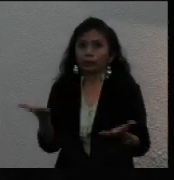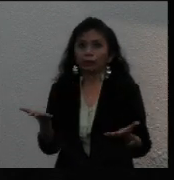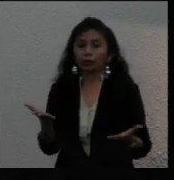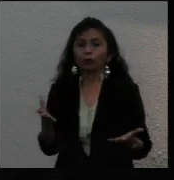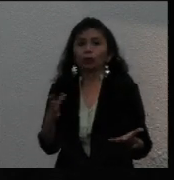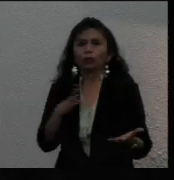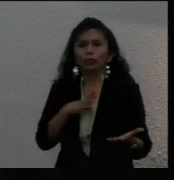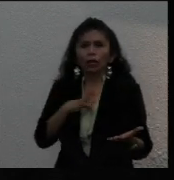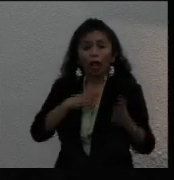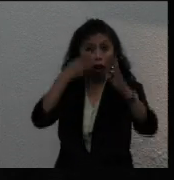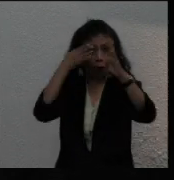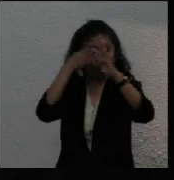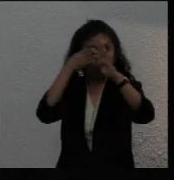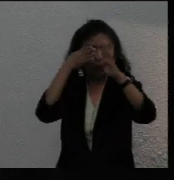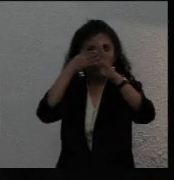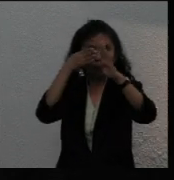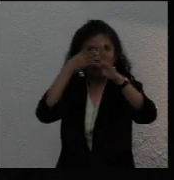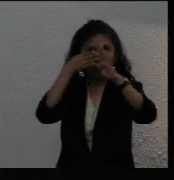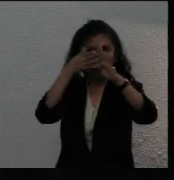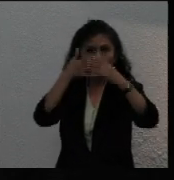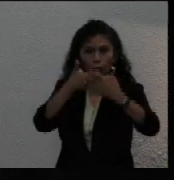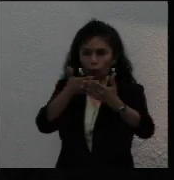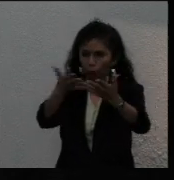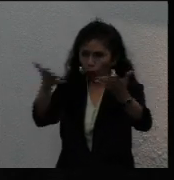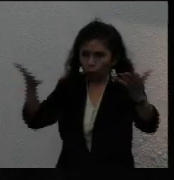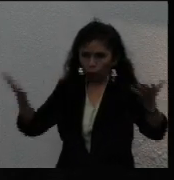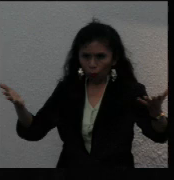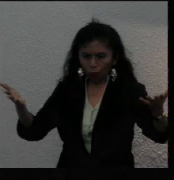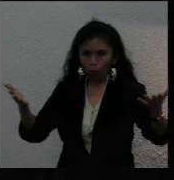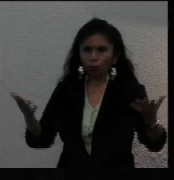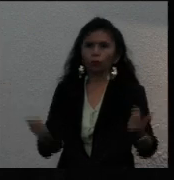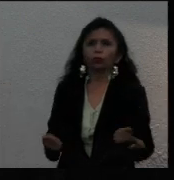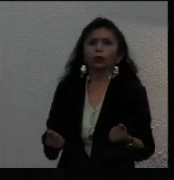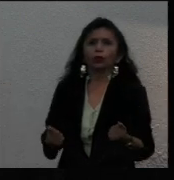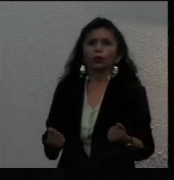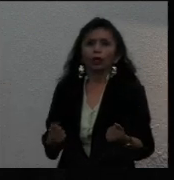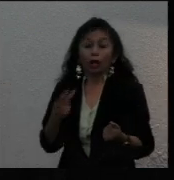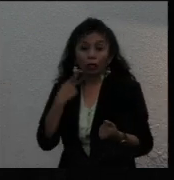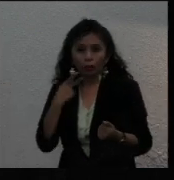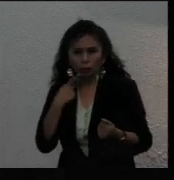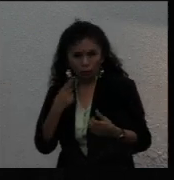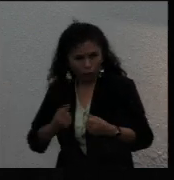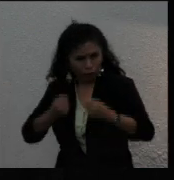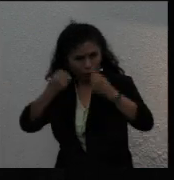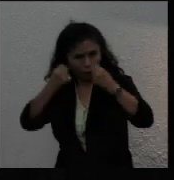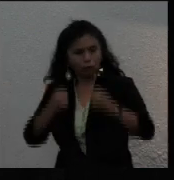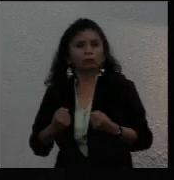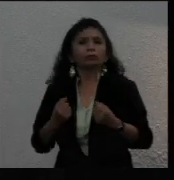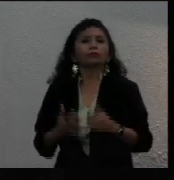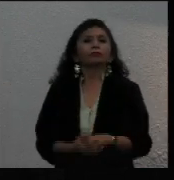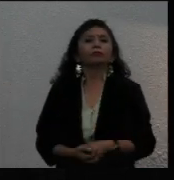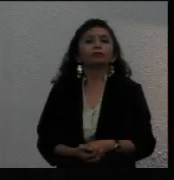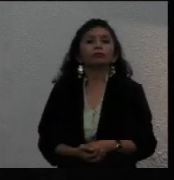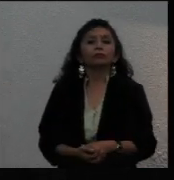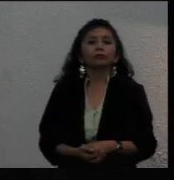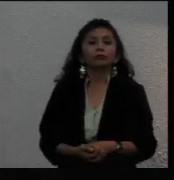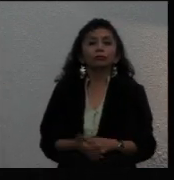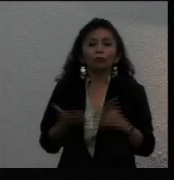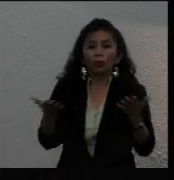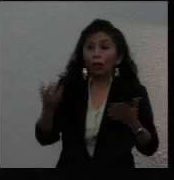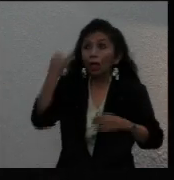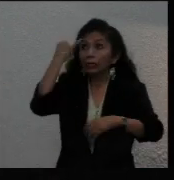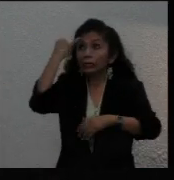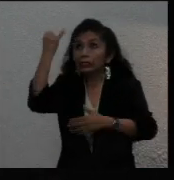tengan como único objetivo garantizar certeza jurídica entre los gobernantes y los gobernados. En la discusión de nuestras